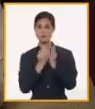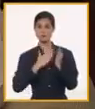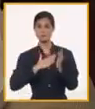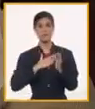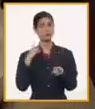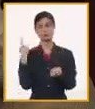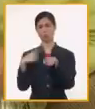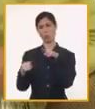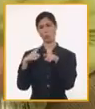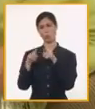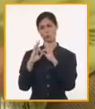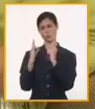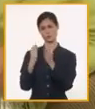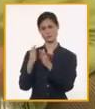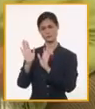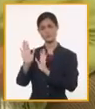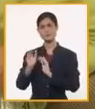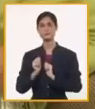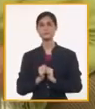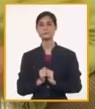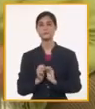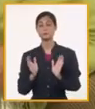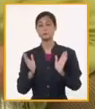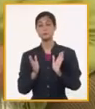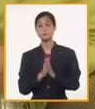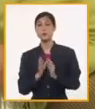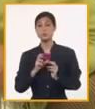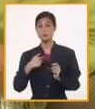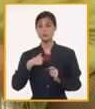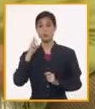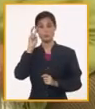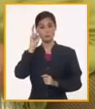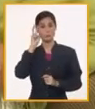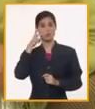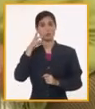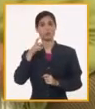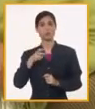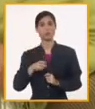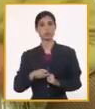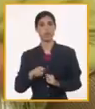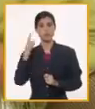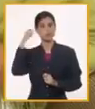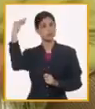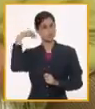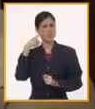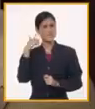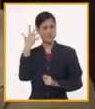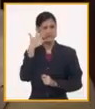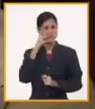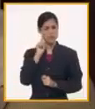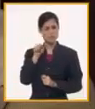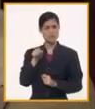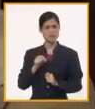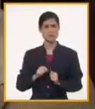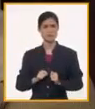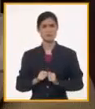yo. Bueno, en definitiva. Pero ya sabía que era un hombre temible. Claro, ya era un hombre temible.